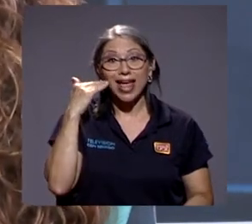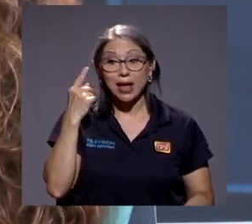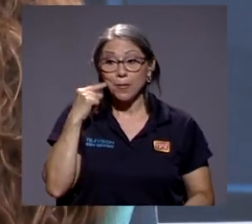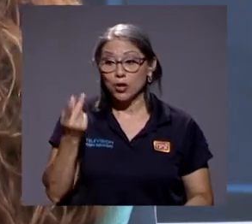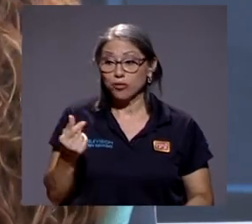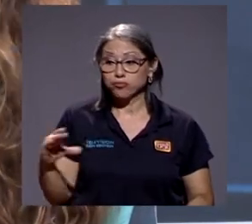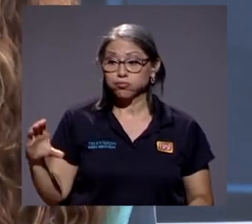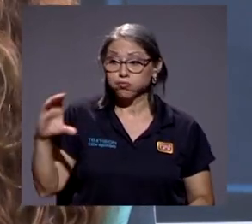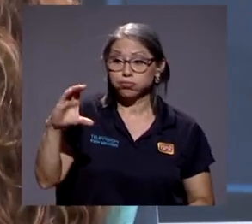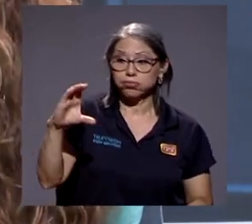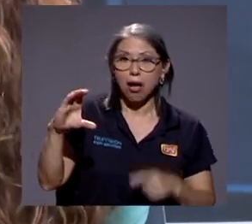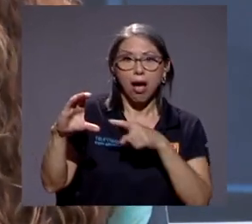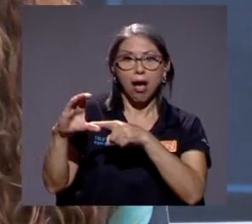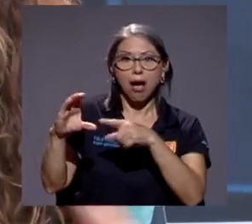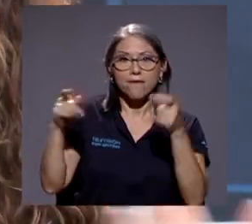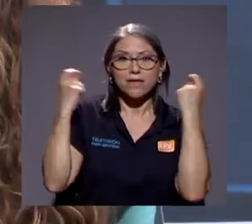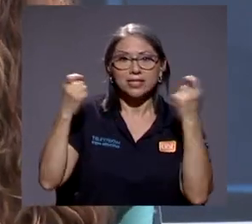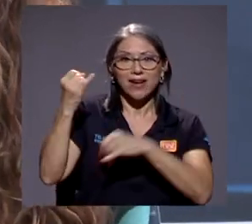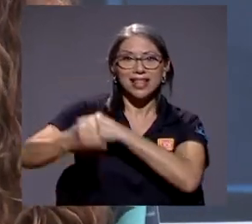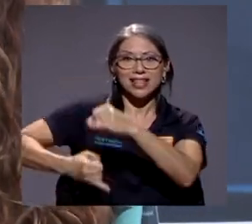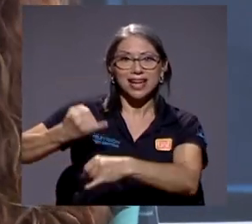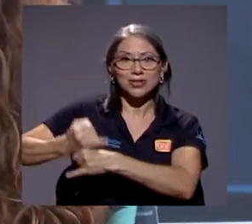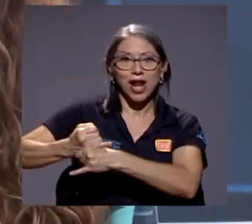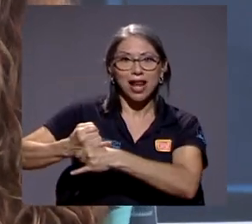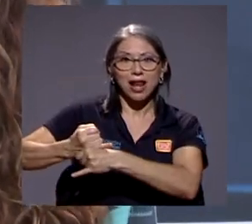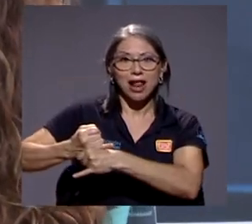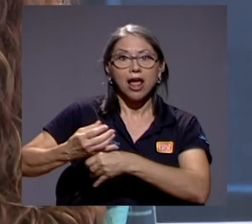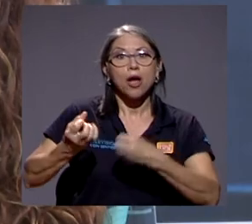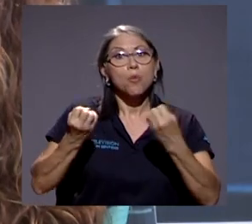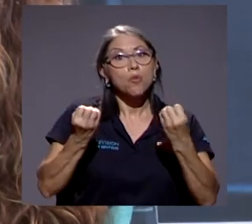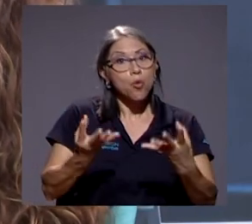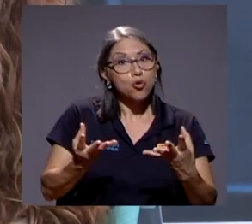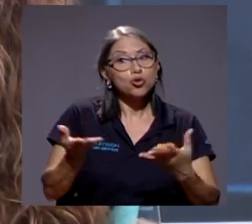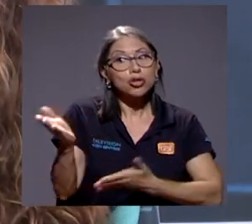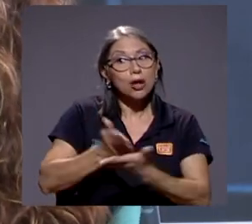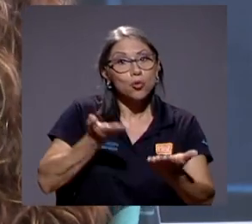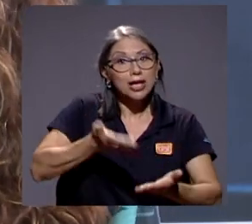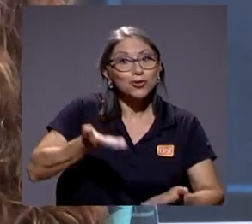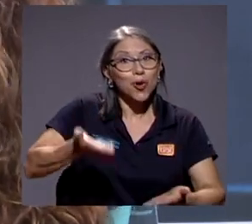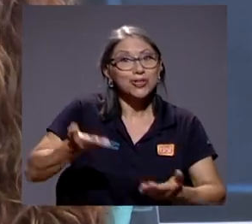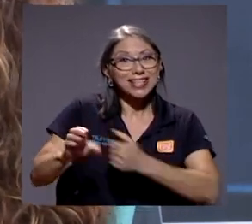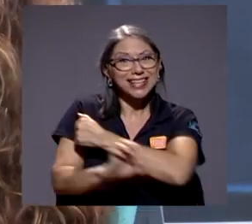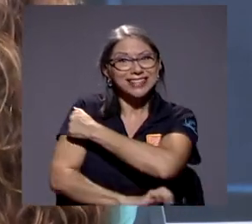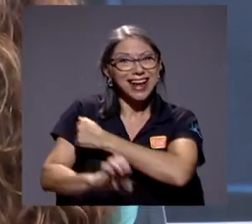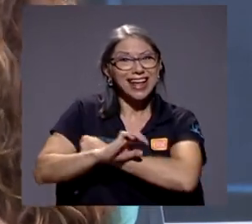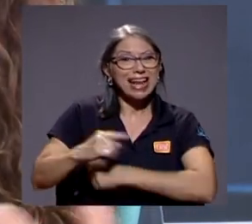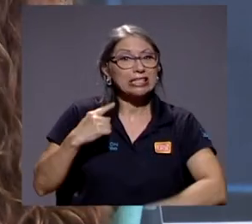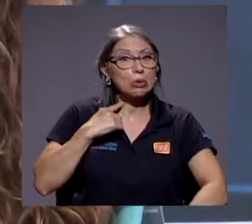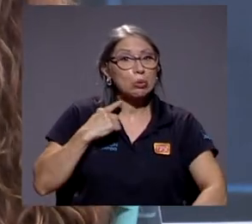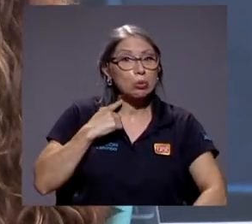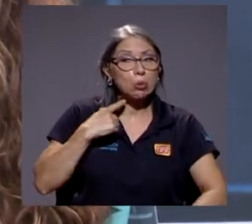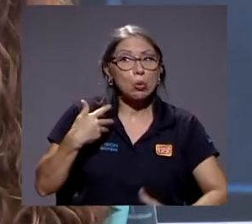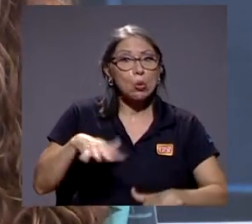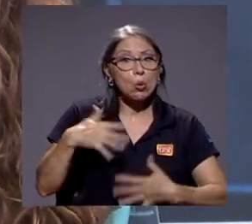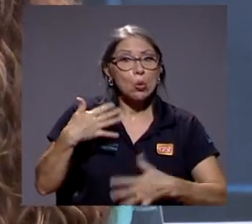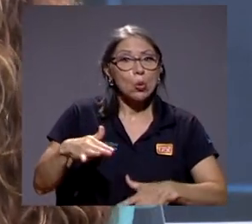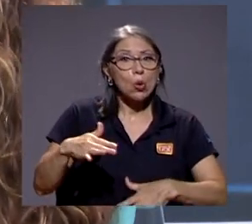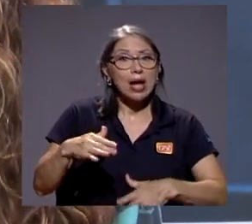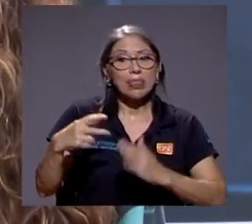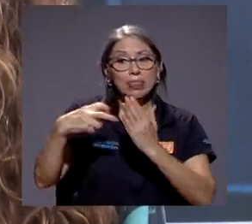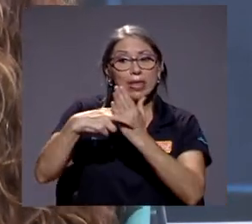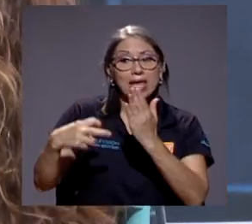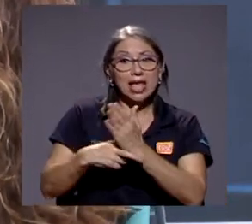pues evidentemente muchos se van a traer espectáculos muy costosos ya fuera pagar tiquetes aéreos invitados internacionales